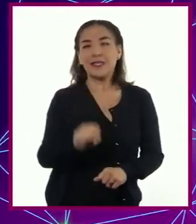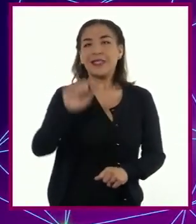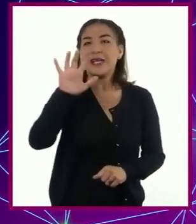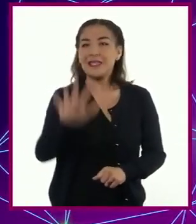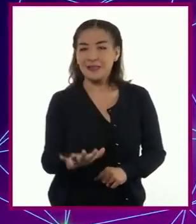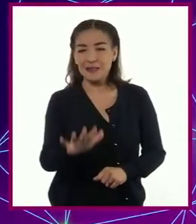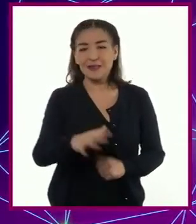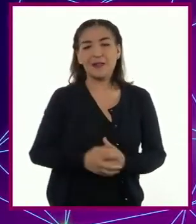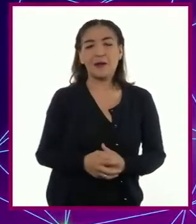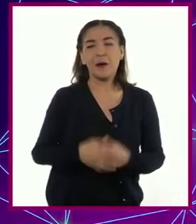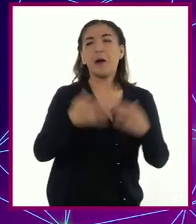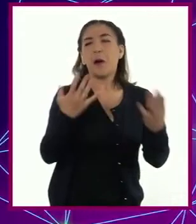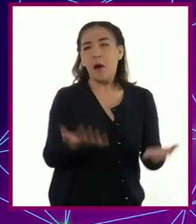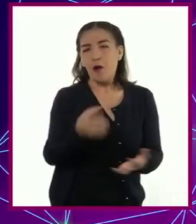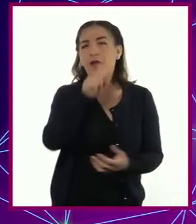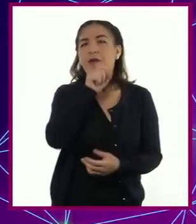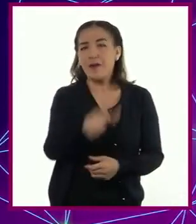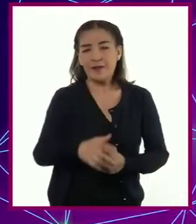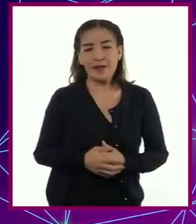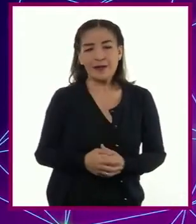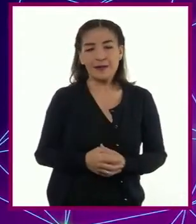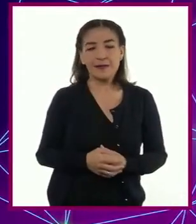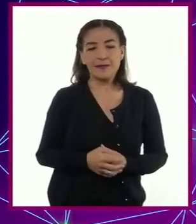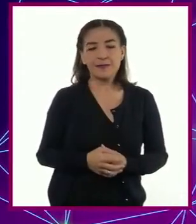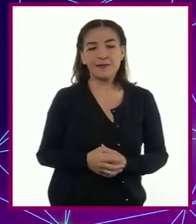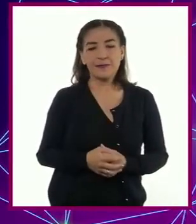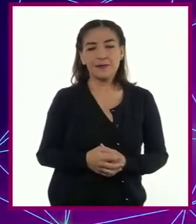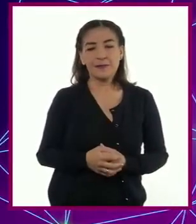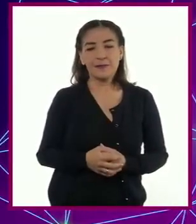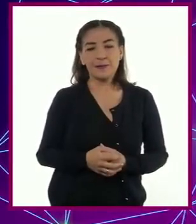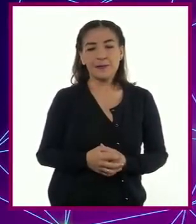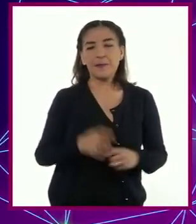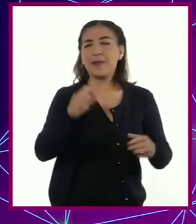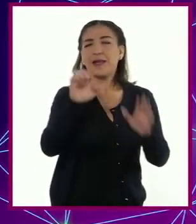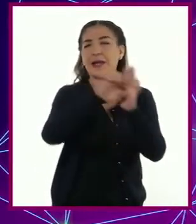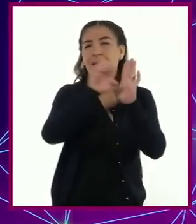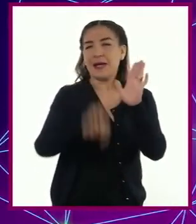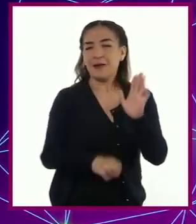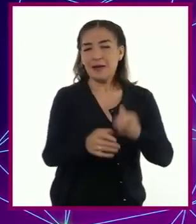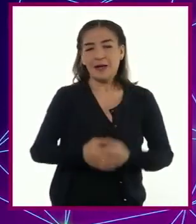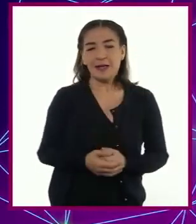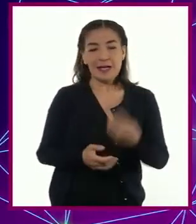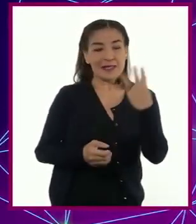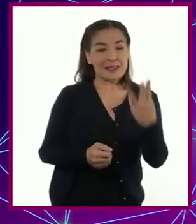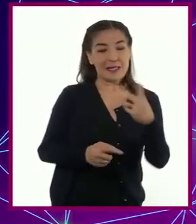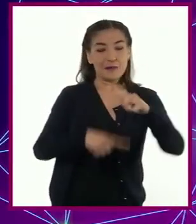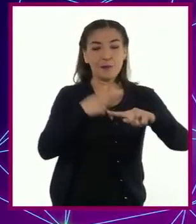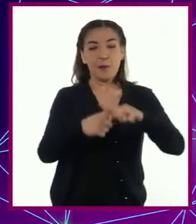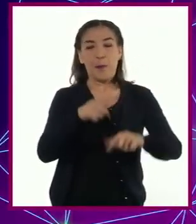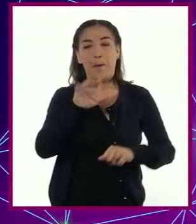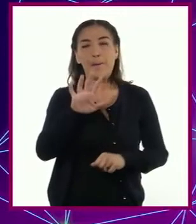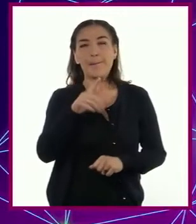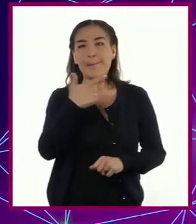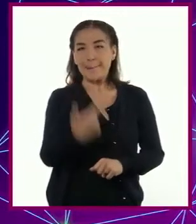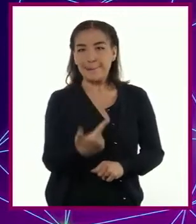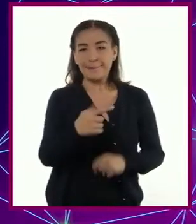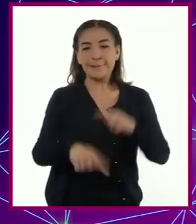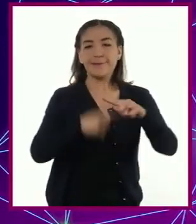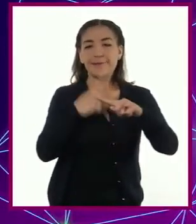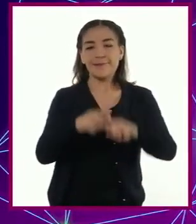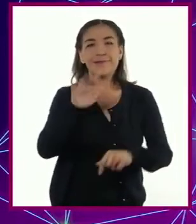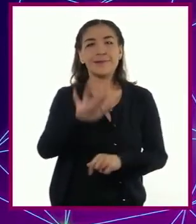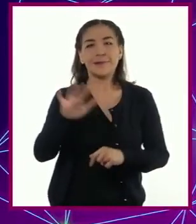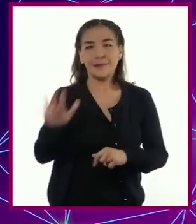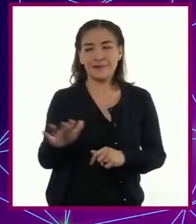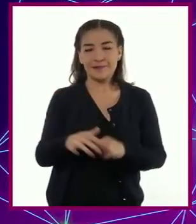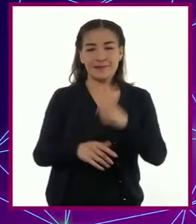165 o como el producto de 3 factores, por ejemplo, 3 por 7 por